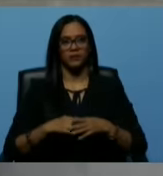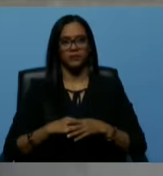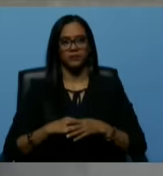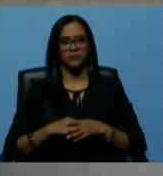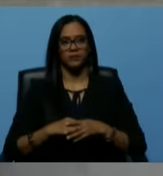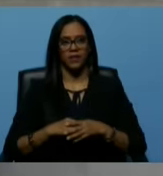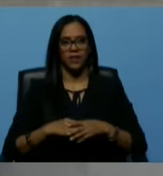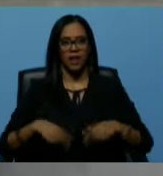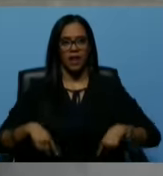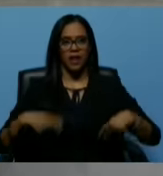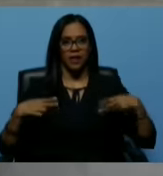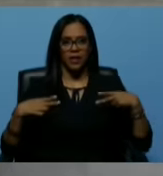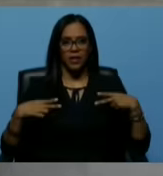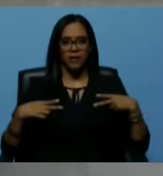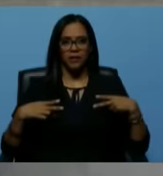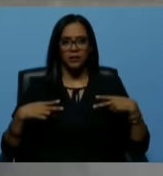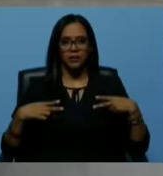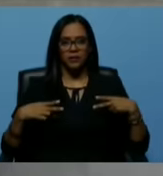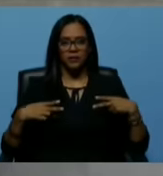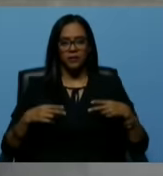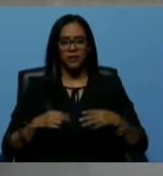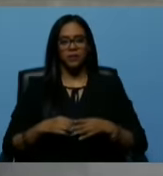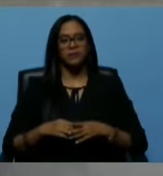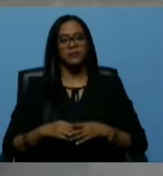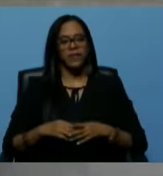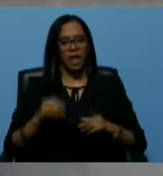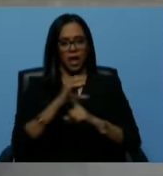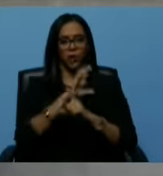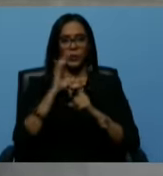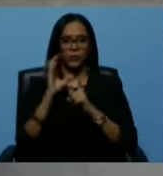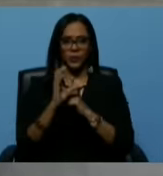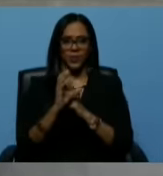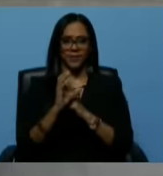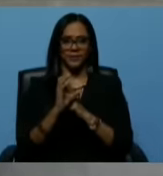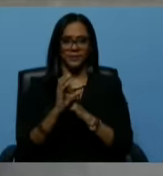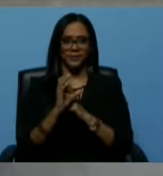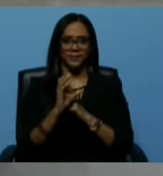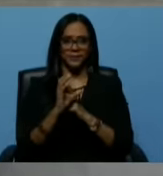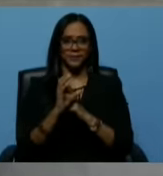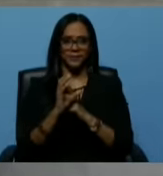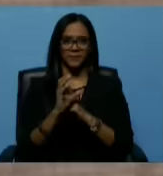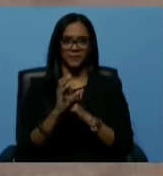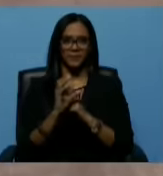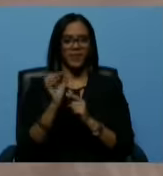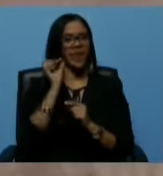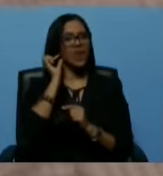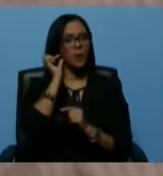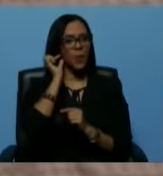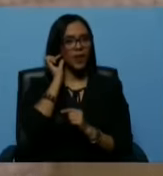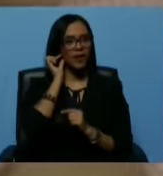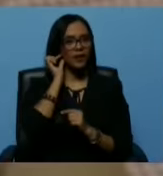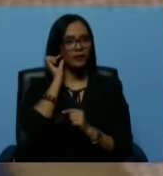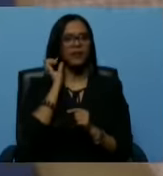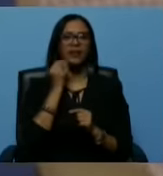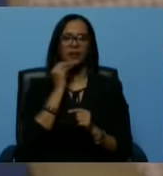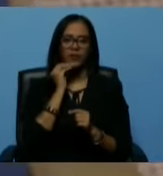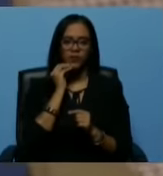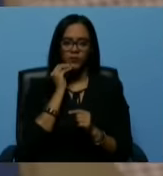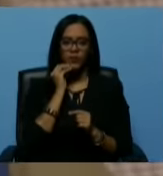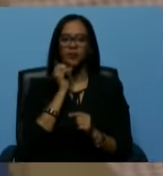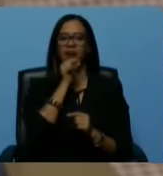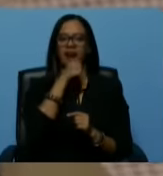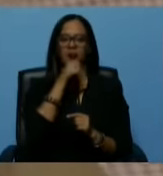de la vida, de la cultura, de la mujer, de la juventud, de los abuelos, de las